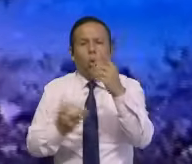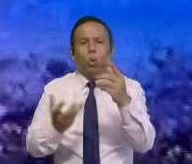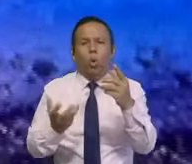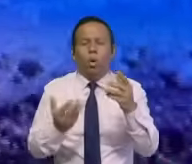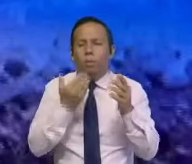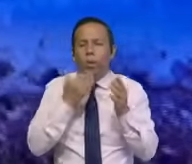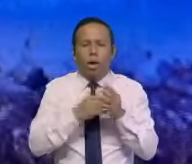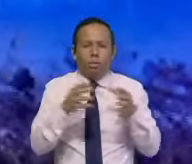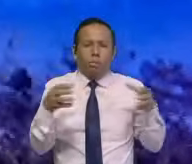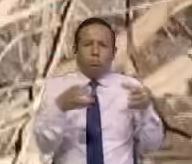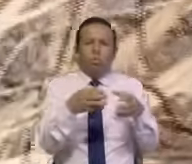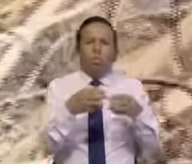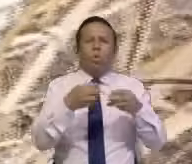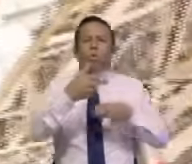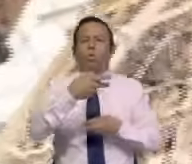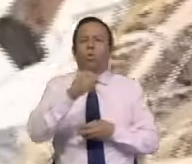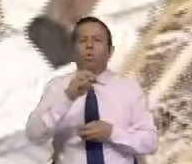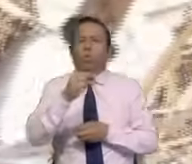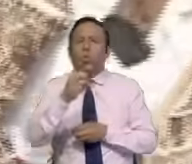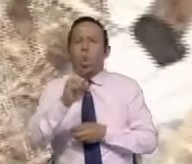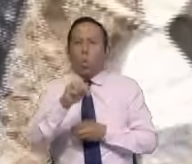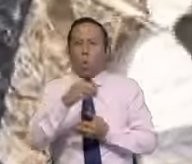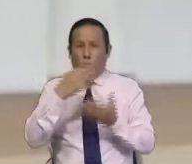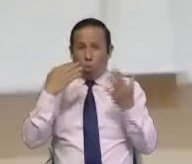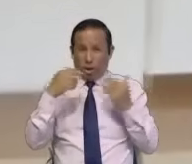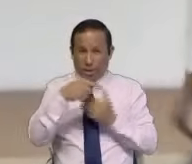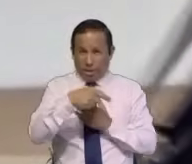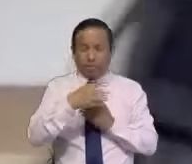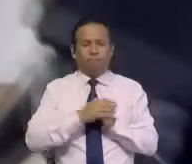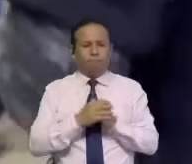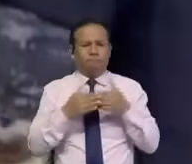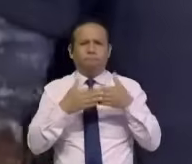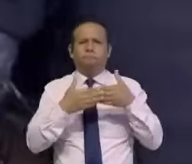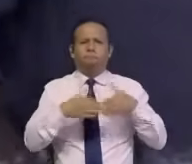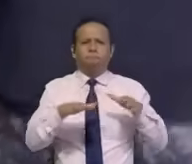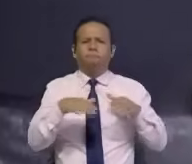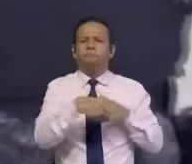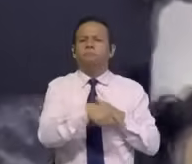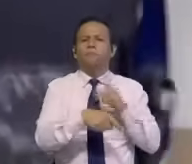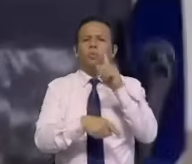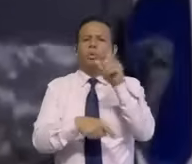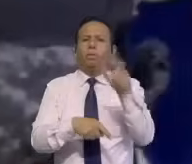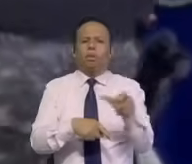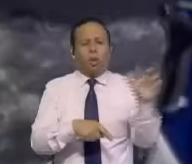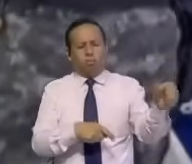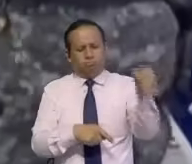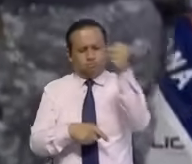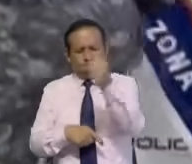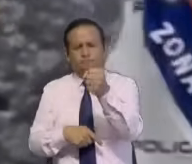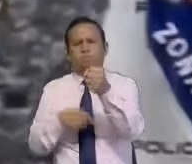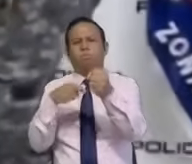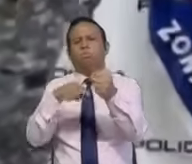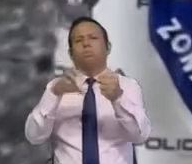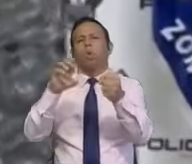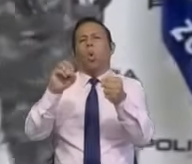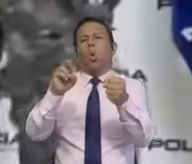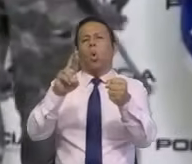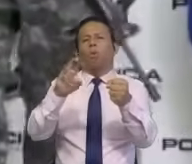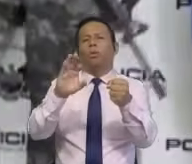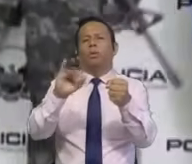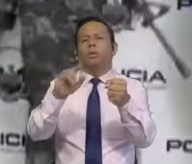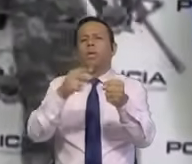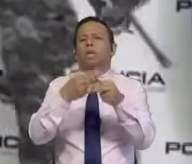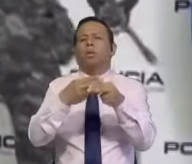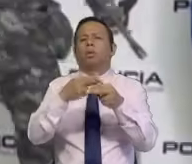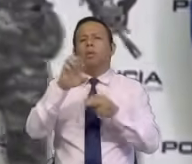la parroquia Chongón, en Guayaquil. Allí fue detenido alias Crosti. Que responde a los nombres de